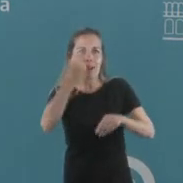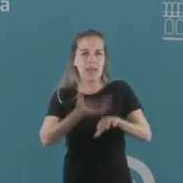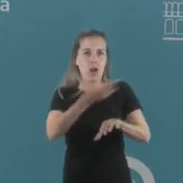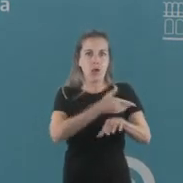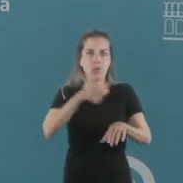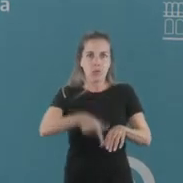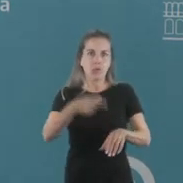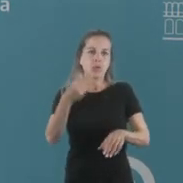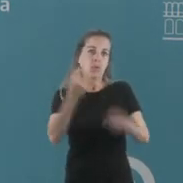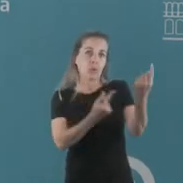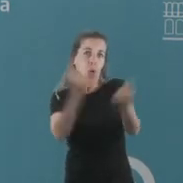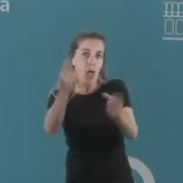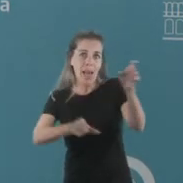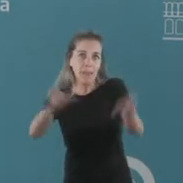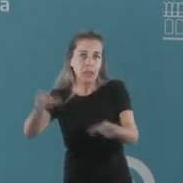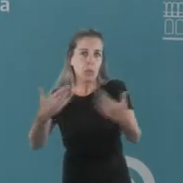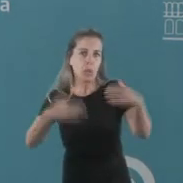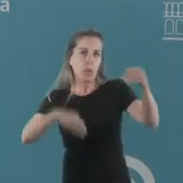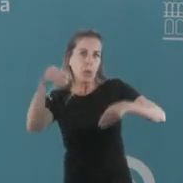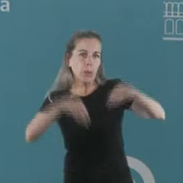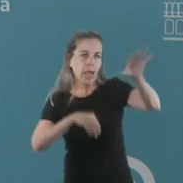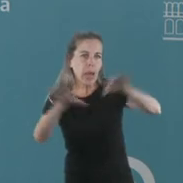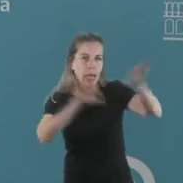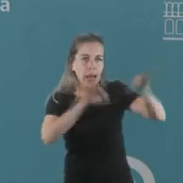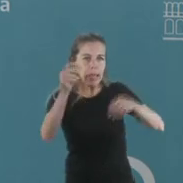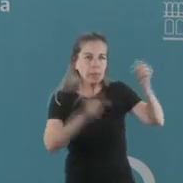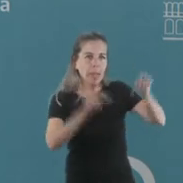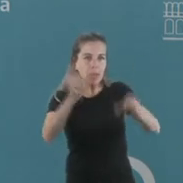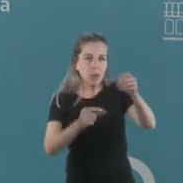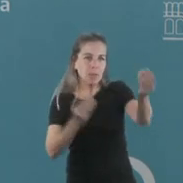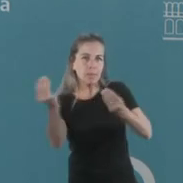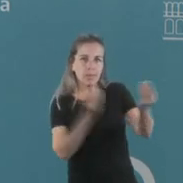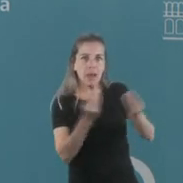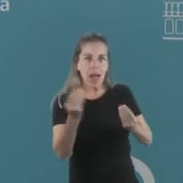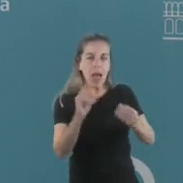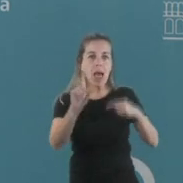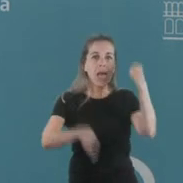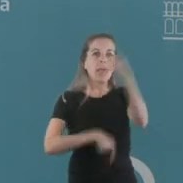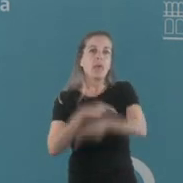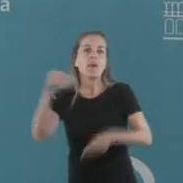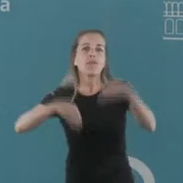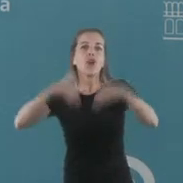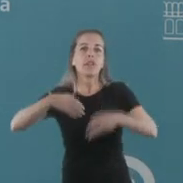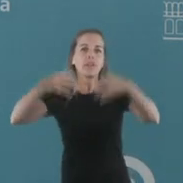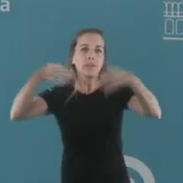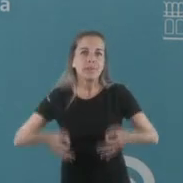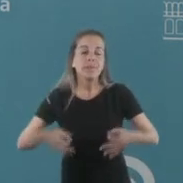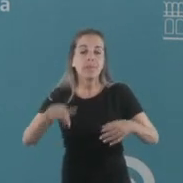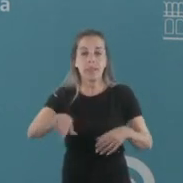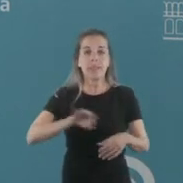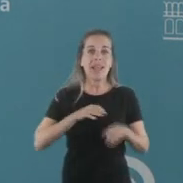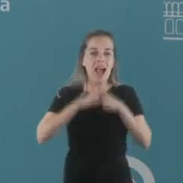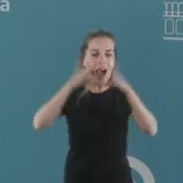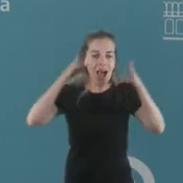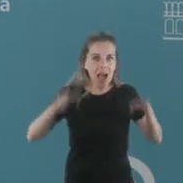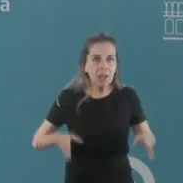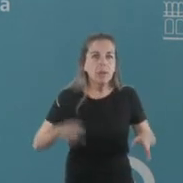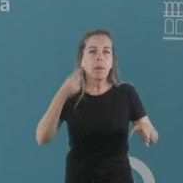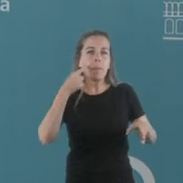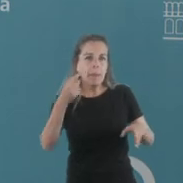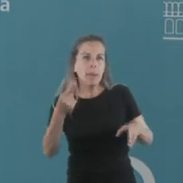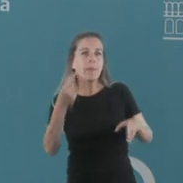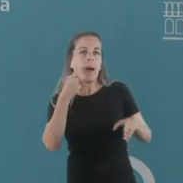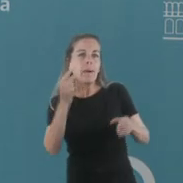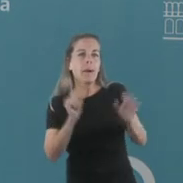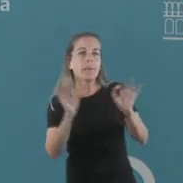poder elegir el candidato que mejor los representara, ingresando en un año electoral. Evidentemente estamos empezando a ver esos debates,